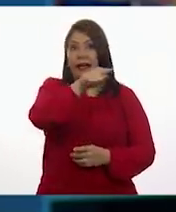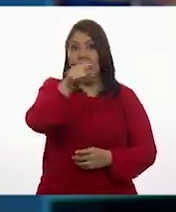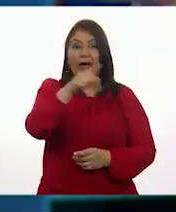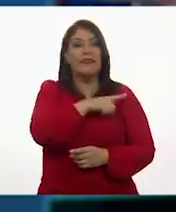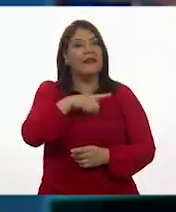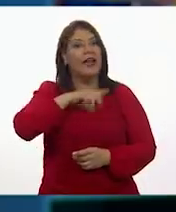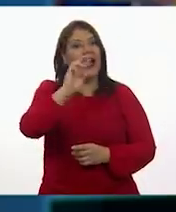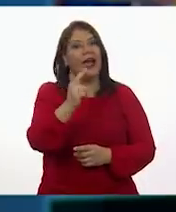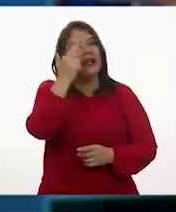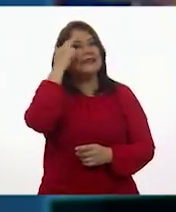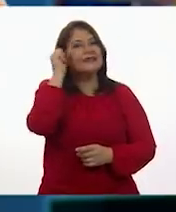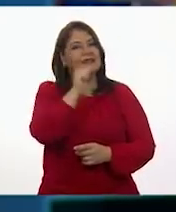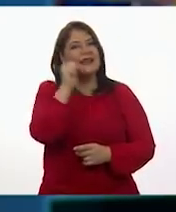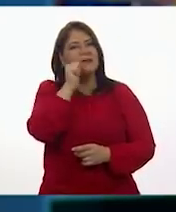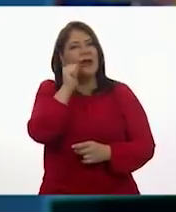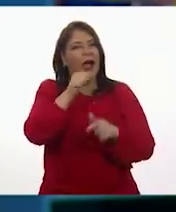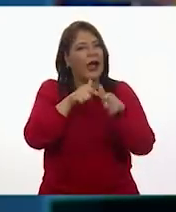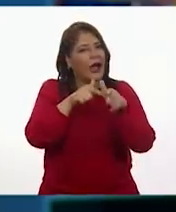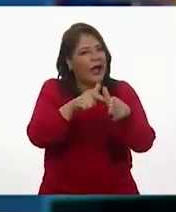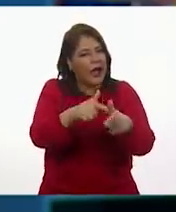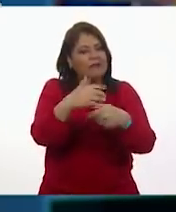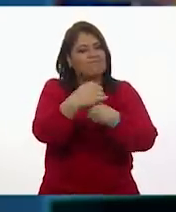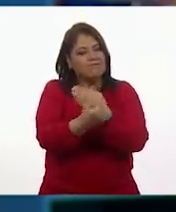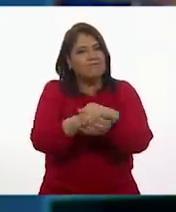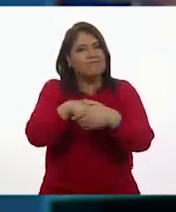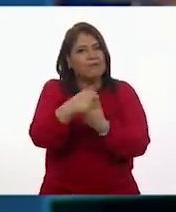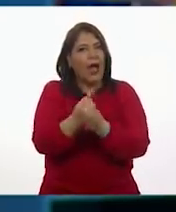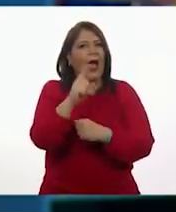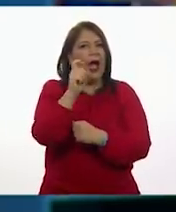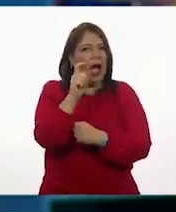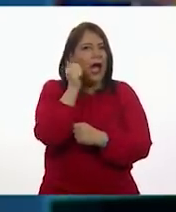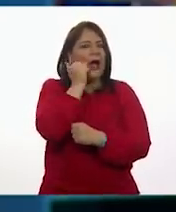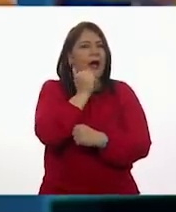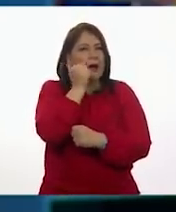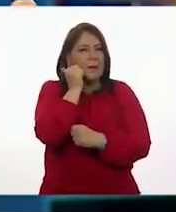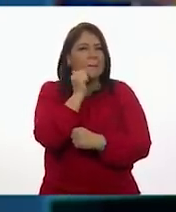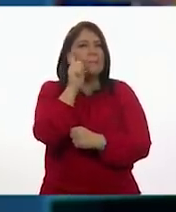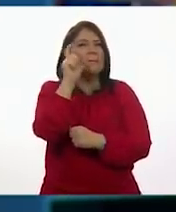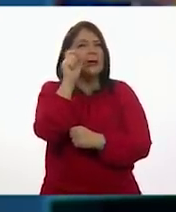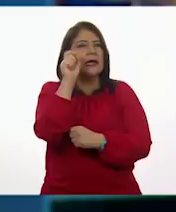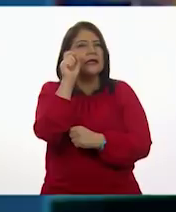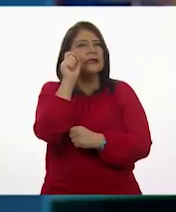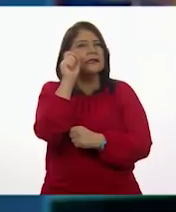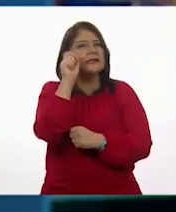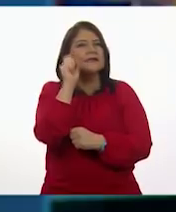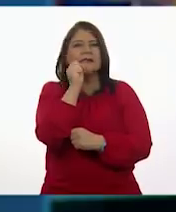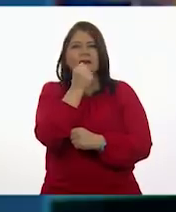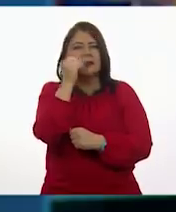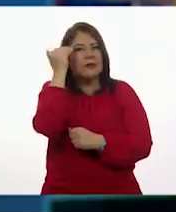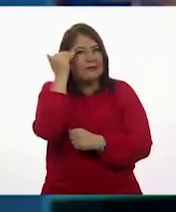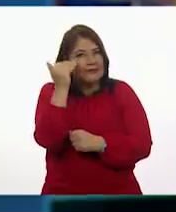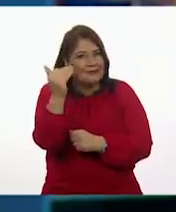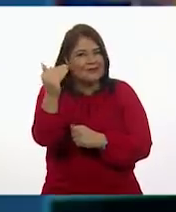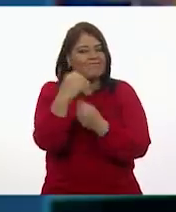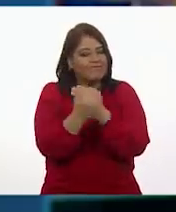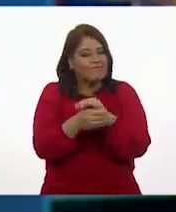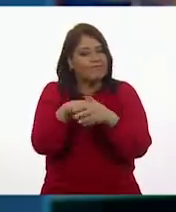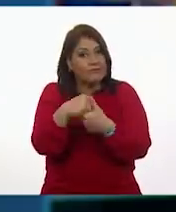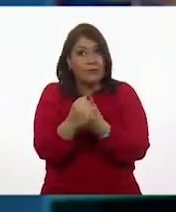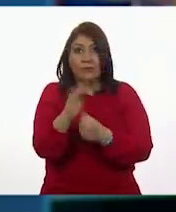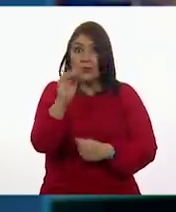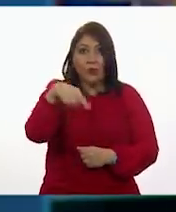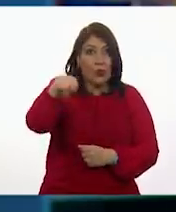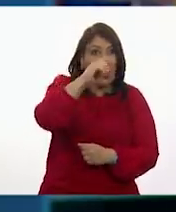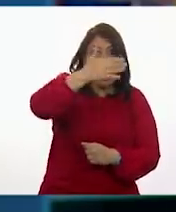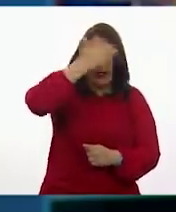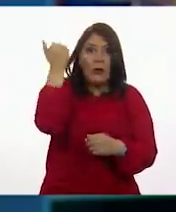Recuerda que es importante lavar muy bien tus manos con agua y con jabón durante 20 segundos. Si no